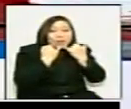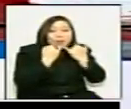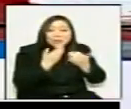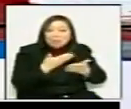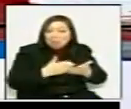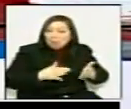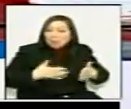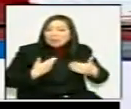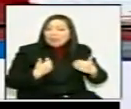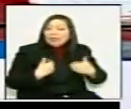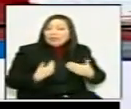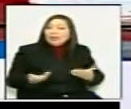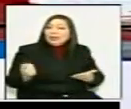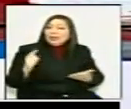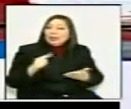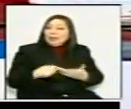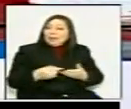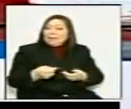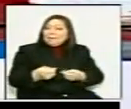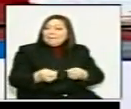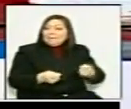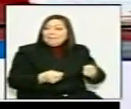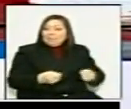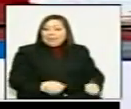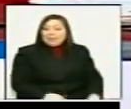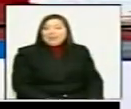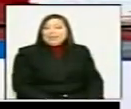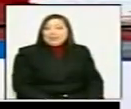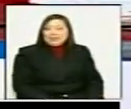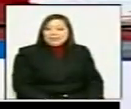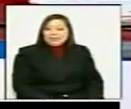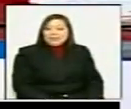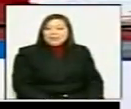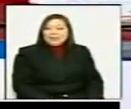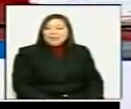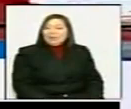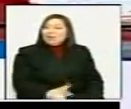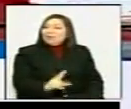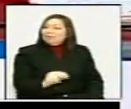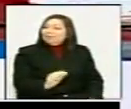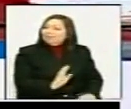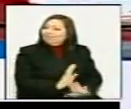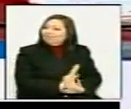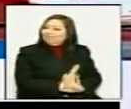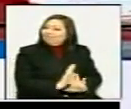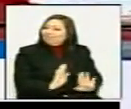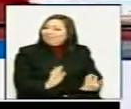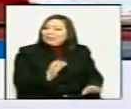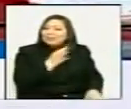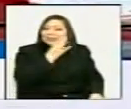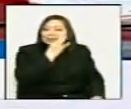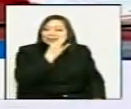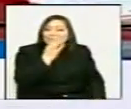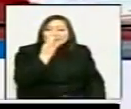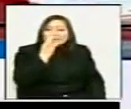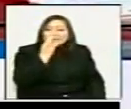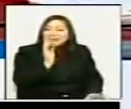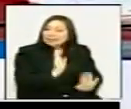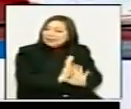tener a través de los mecanismos oficiales. No hay secreto en